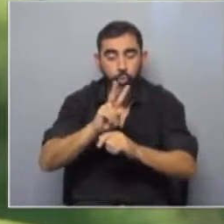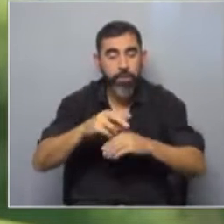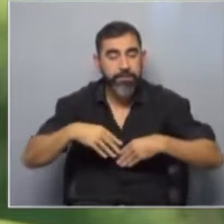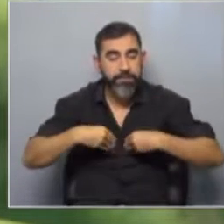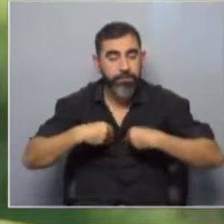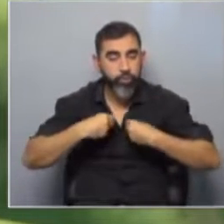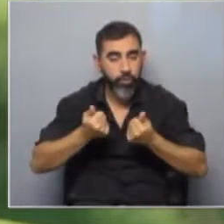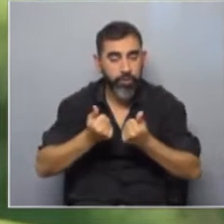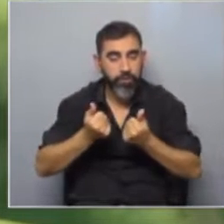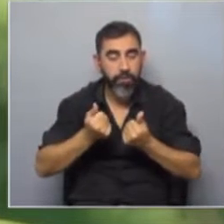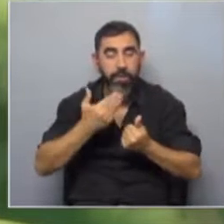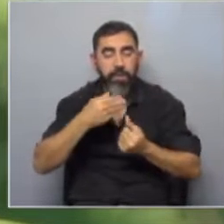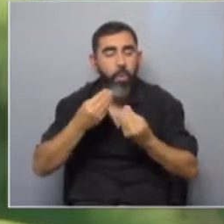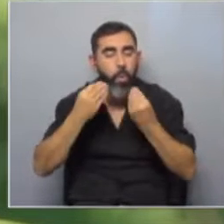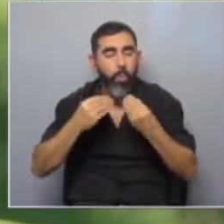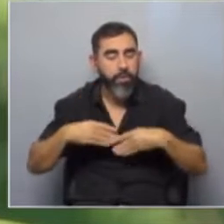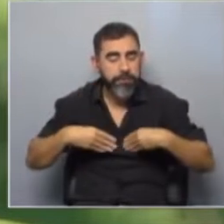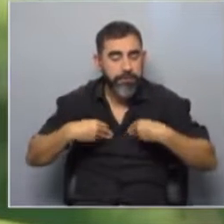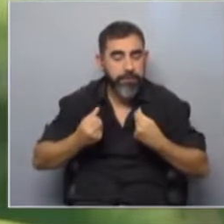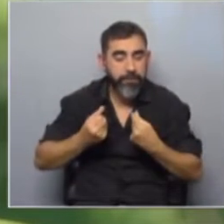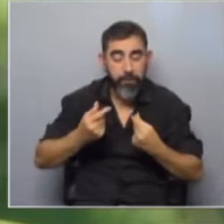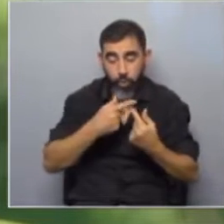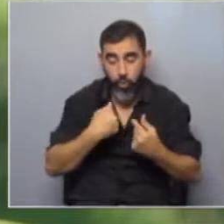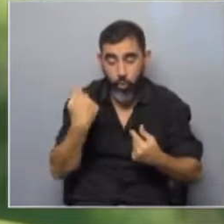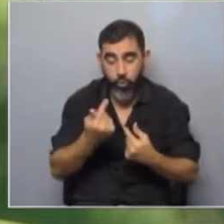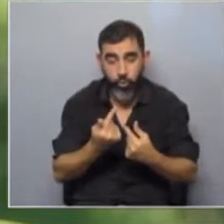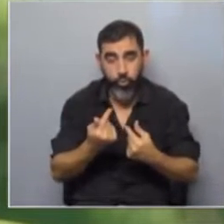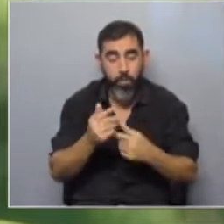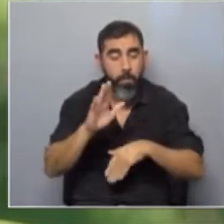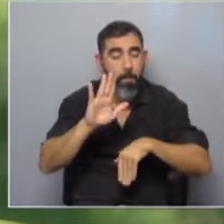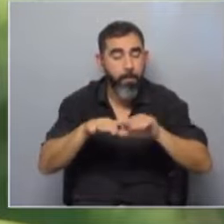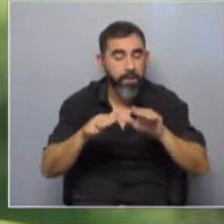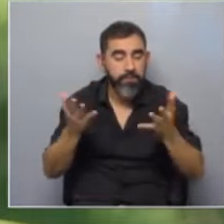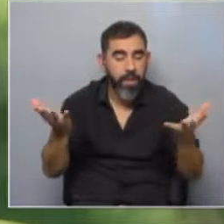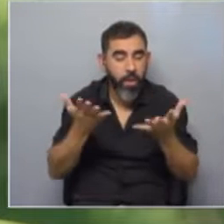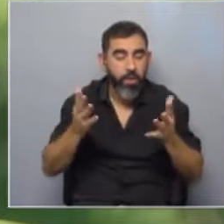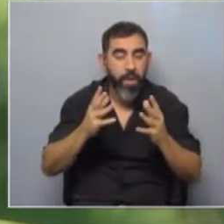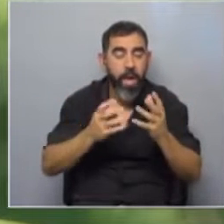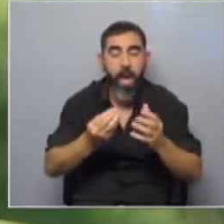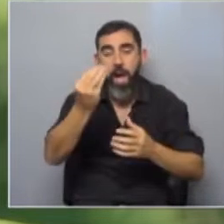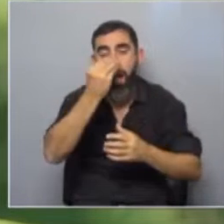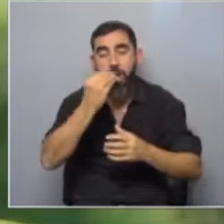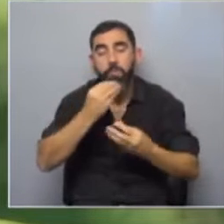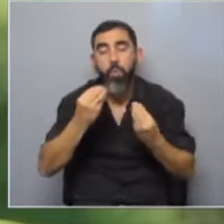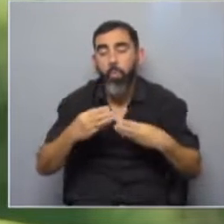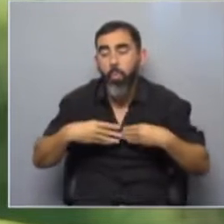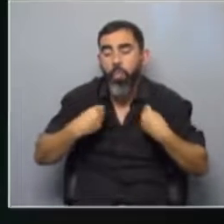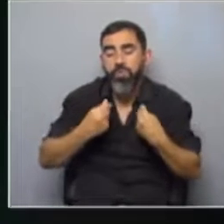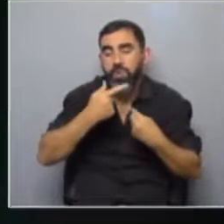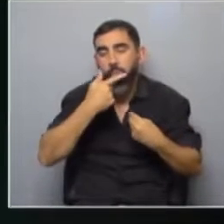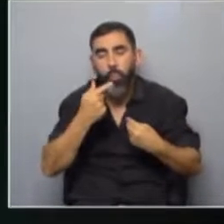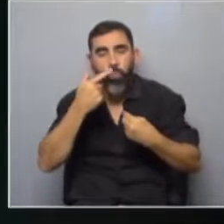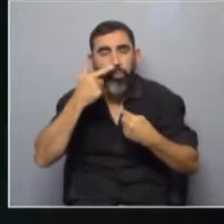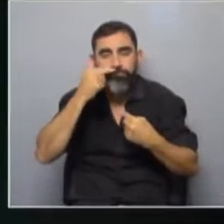sensoriales, ¿sí? Que busca entender cómo percibimos. En nuestro caso nos focalizamos mayormente en los alimentos, cómo percibimos a través de los sentidos